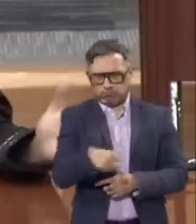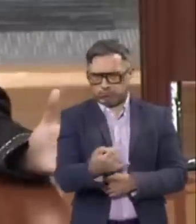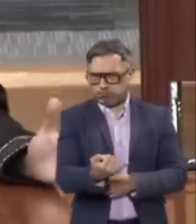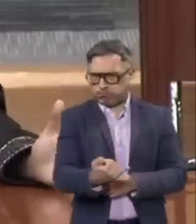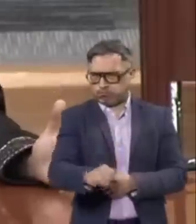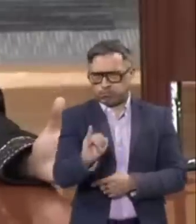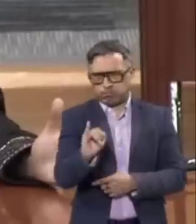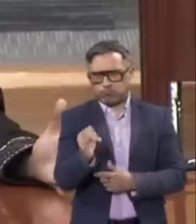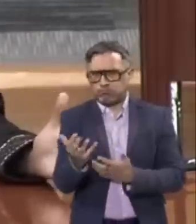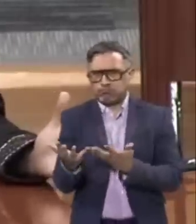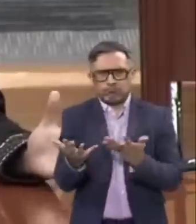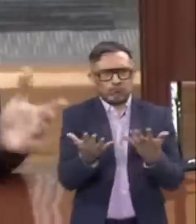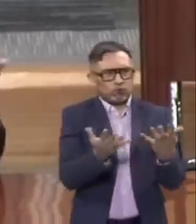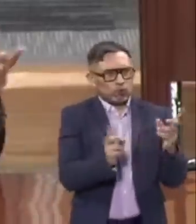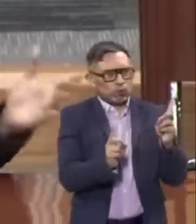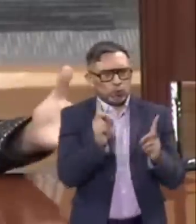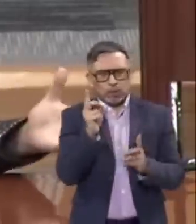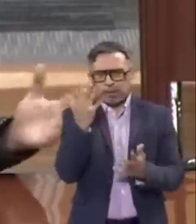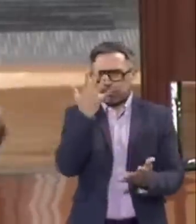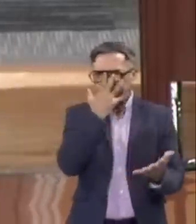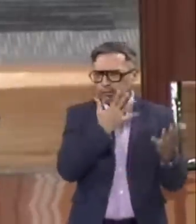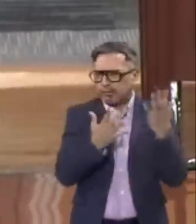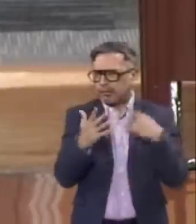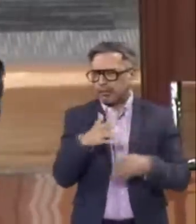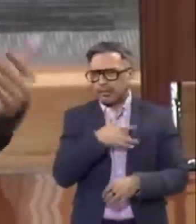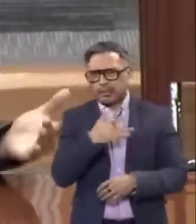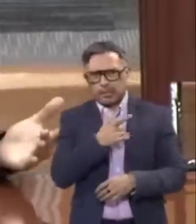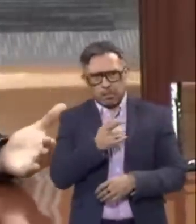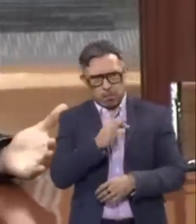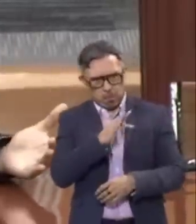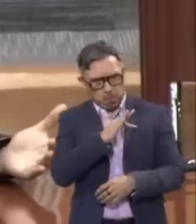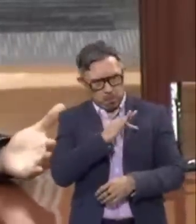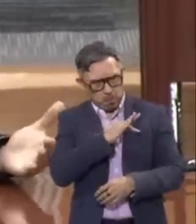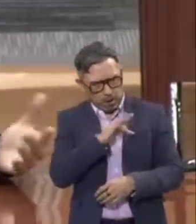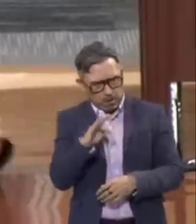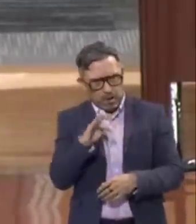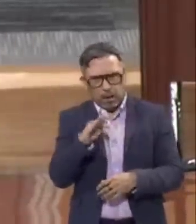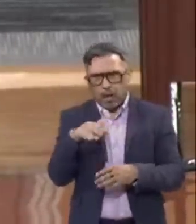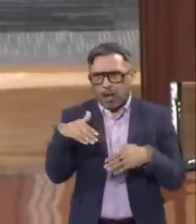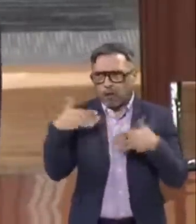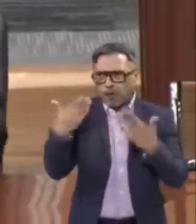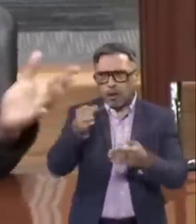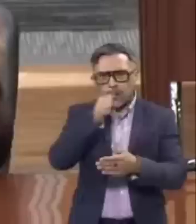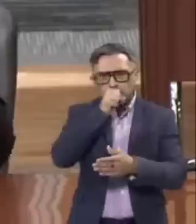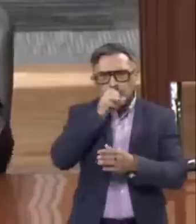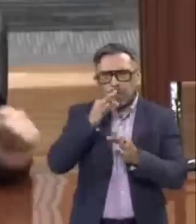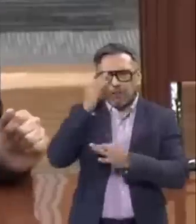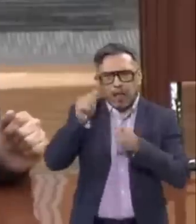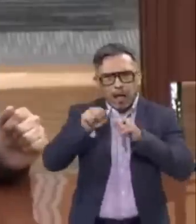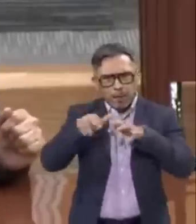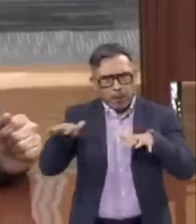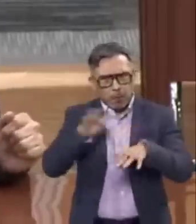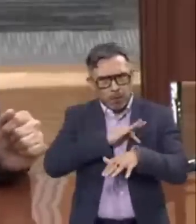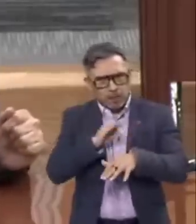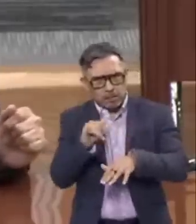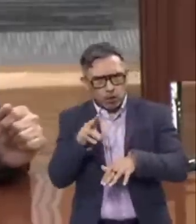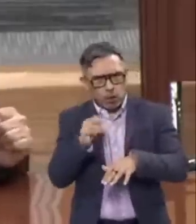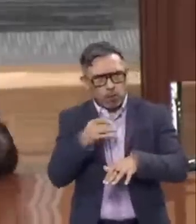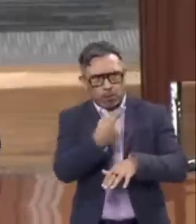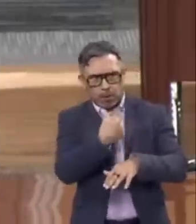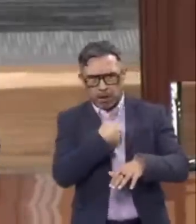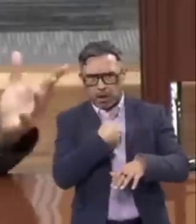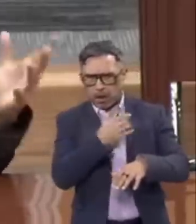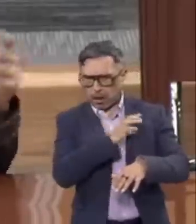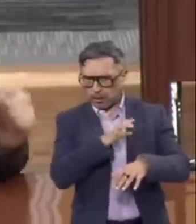el limbo sin saber si íbamos o no a poder salir a hacer campaña o si un día de plano nos iban a quitar la